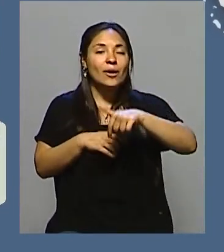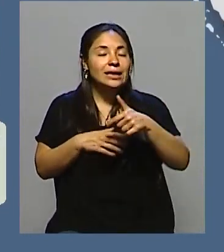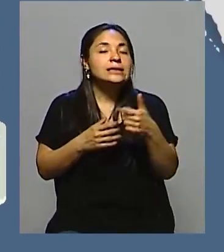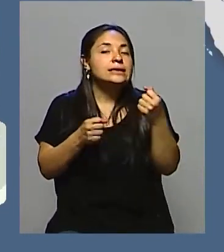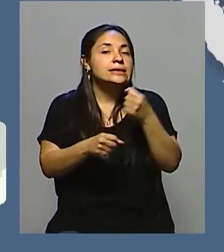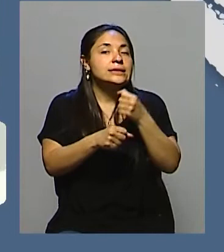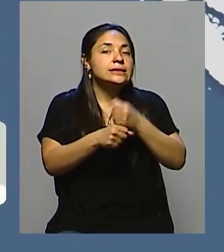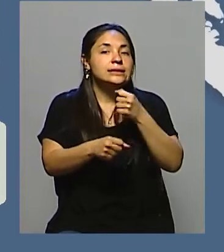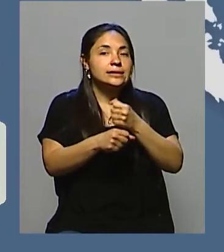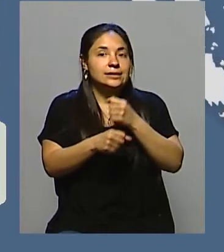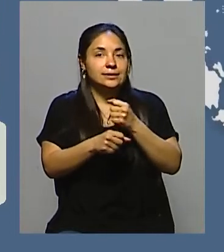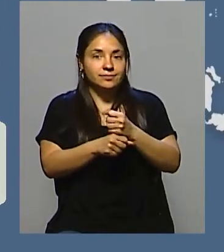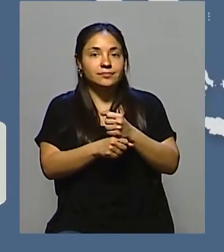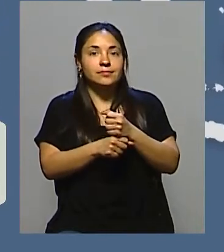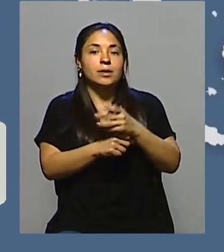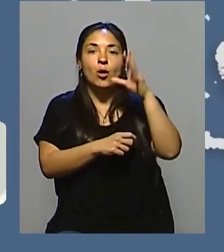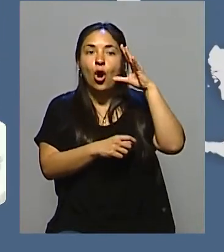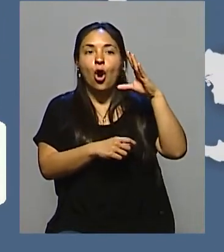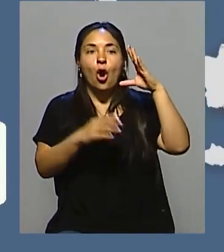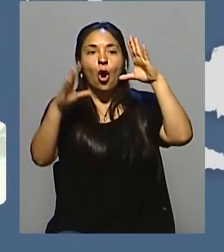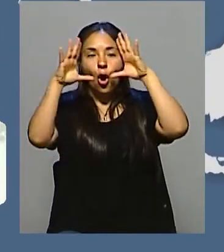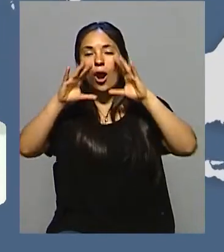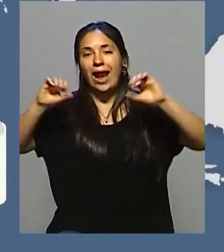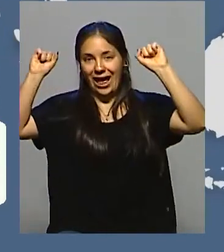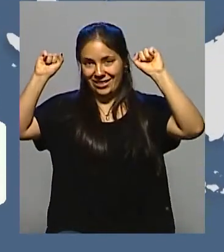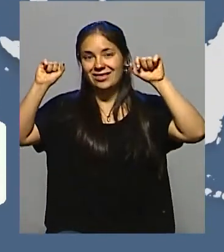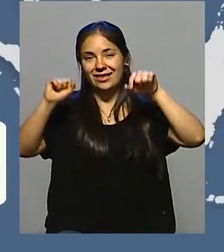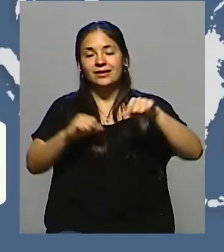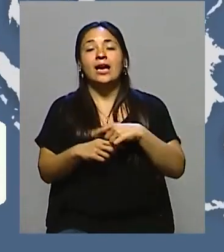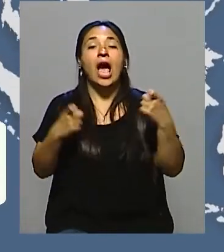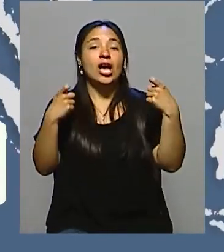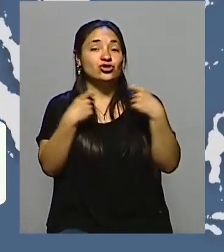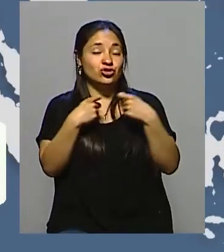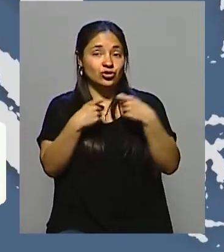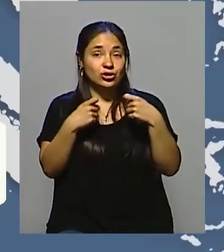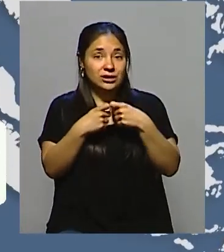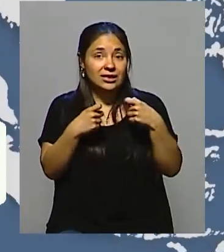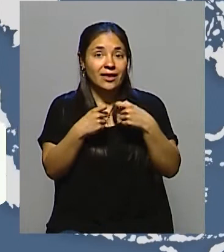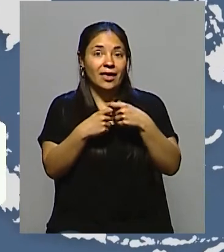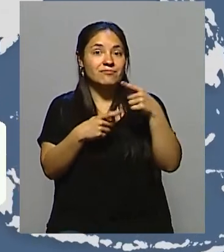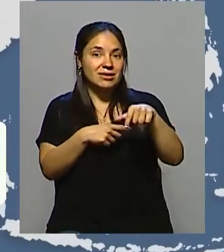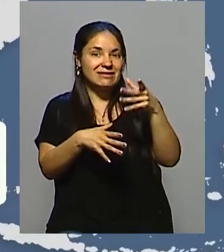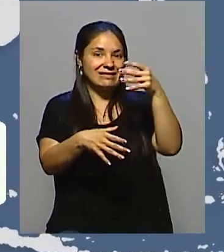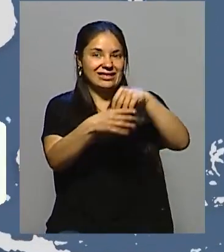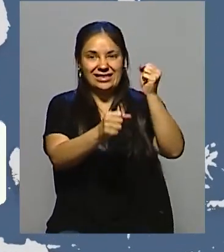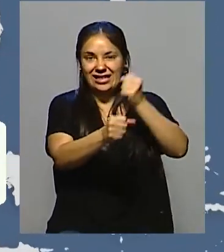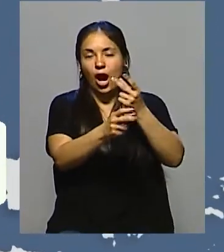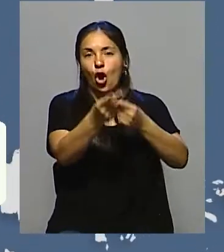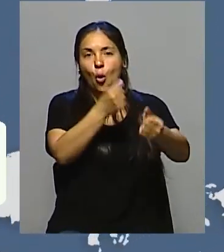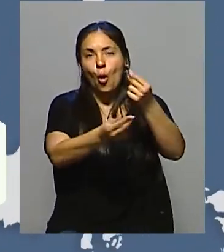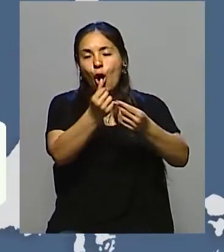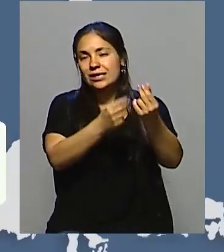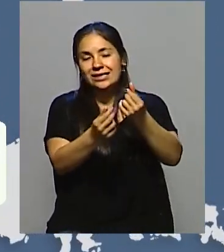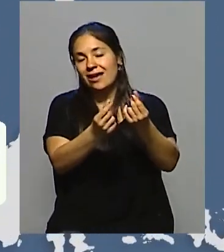en Holanda, en una sociedad que se llama TTF, que está cotizada en la bolsa. Claro. Al ser cotizada en la